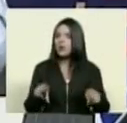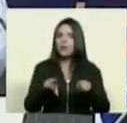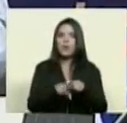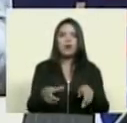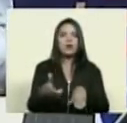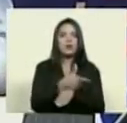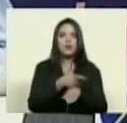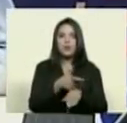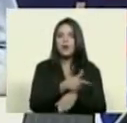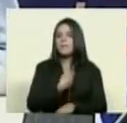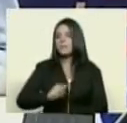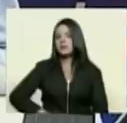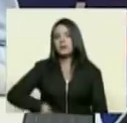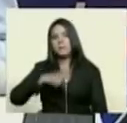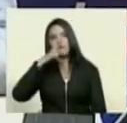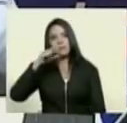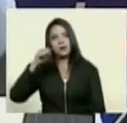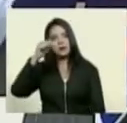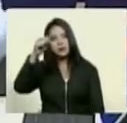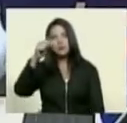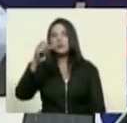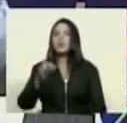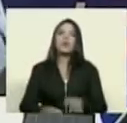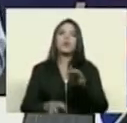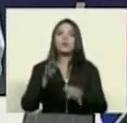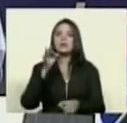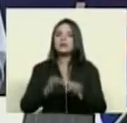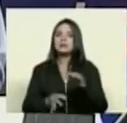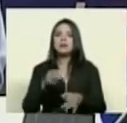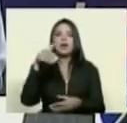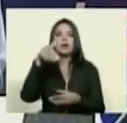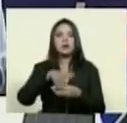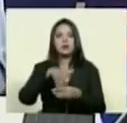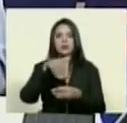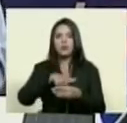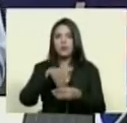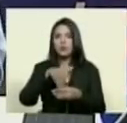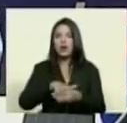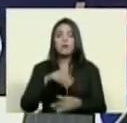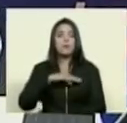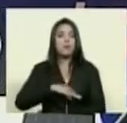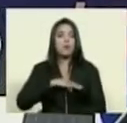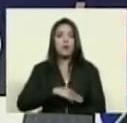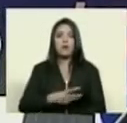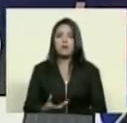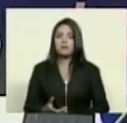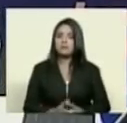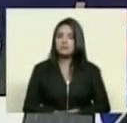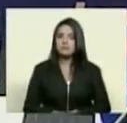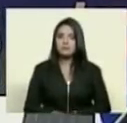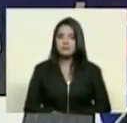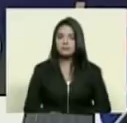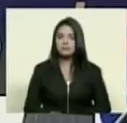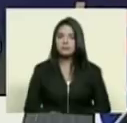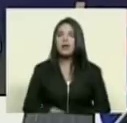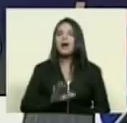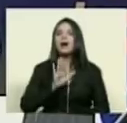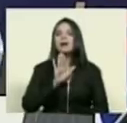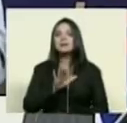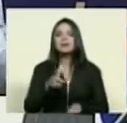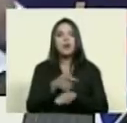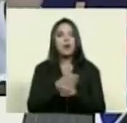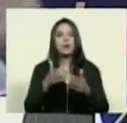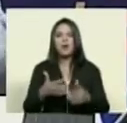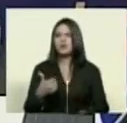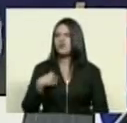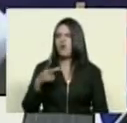Ejecutivo, el presidente de Maduro, el Poder Judicial, el Poder Electoral, el Poder Moral. así los gobernadores. No,